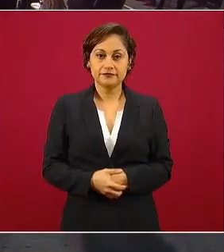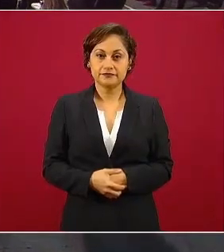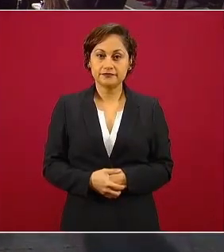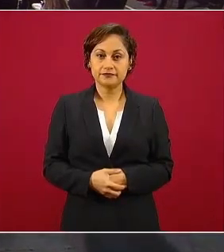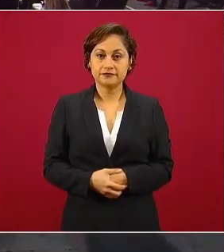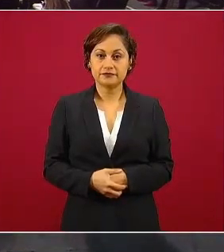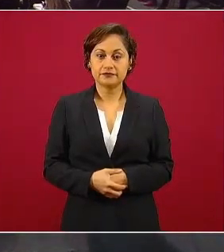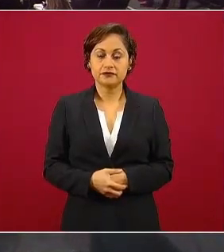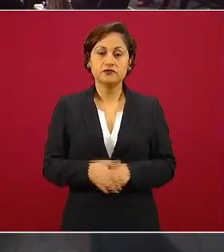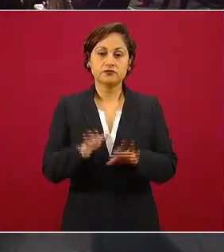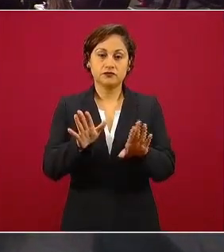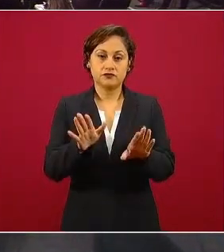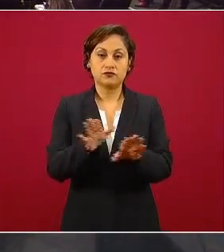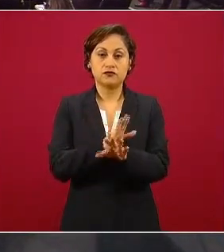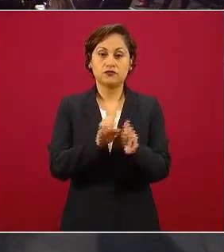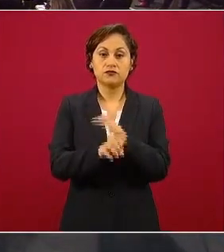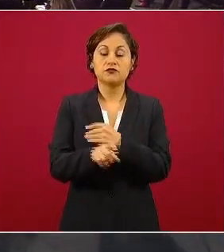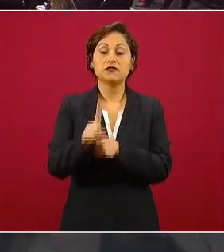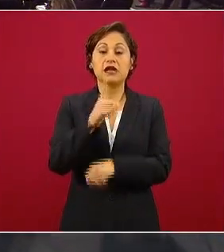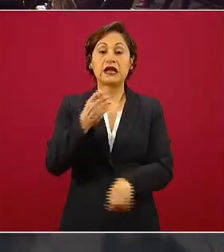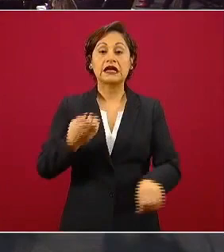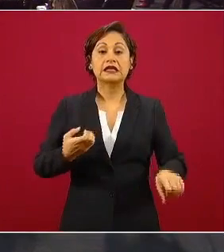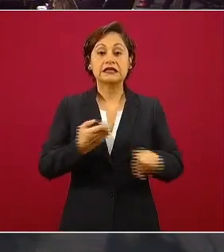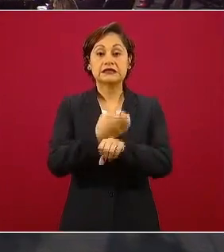estamos en Chihuahua